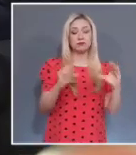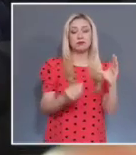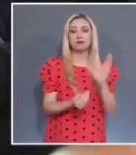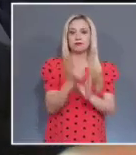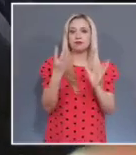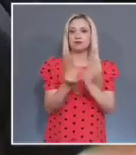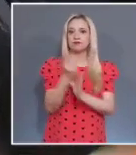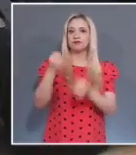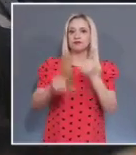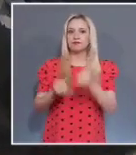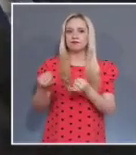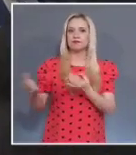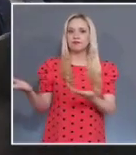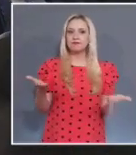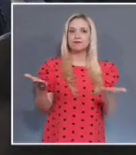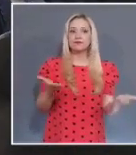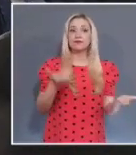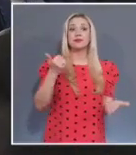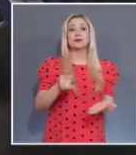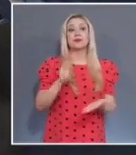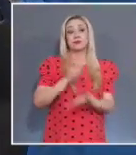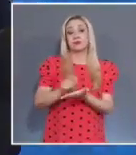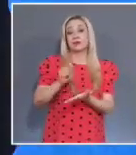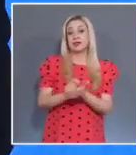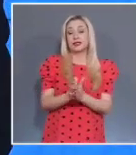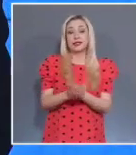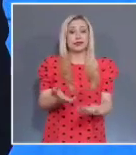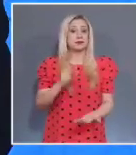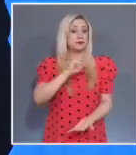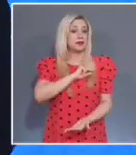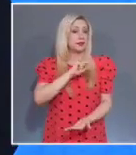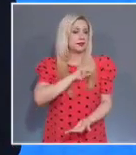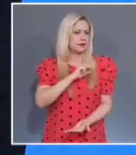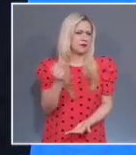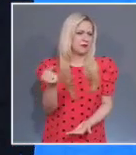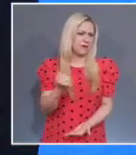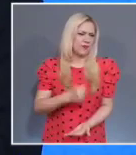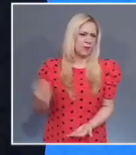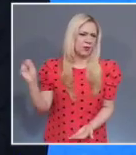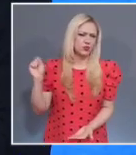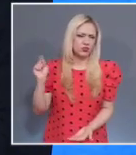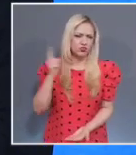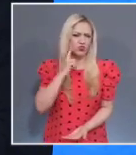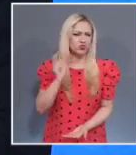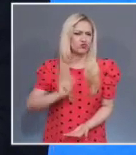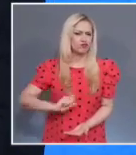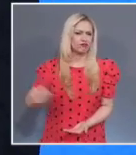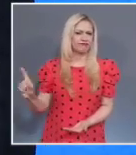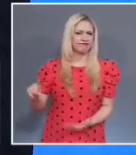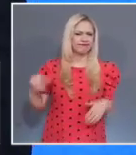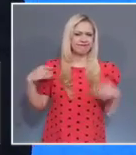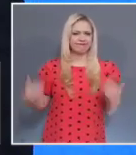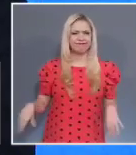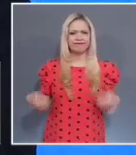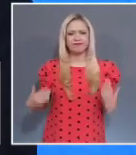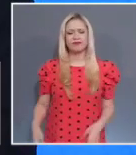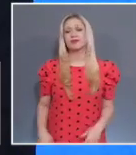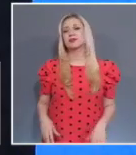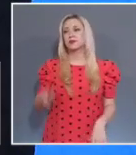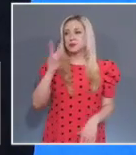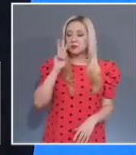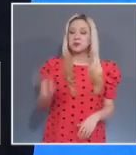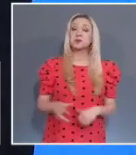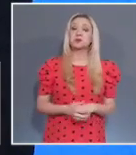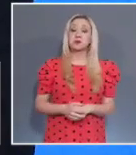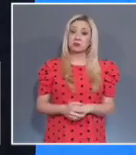autor de importantes obras especializadas. Reconocemos la dedicación y entrega a esta institución que hoy ve llegar